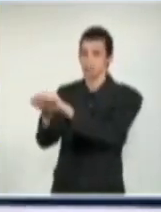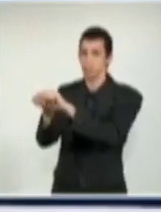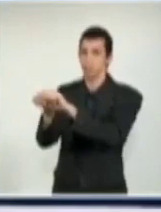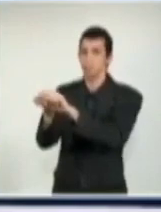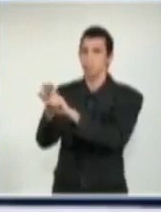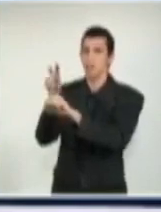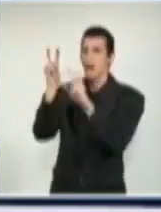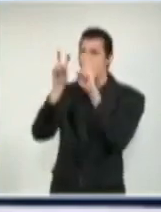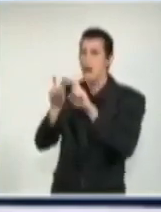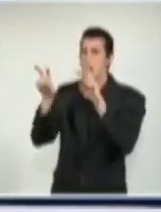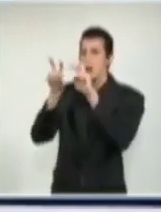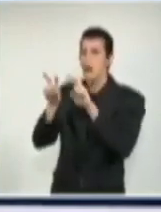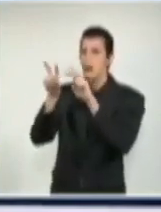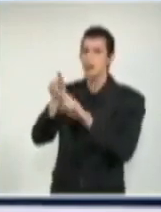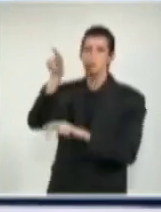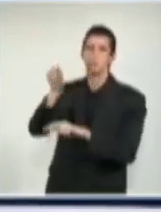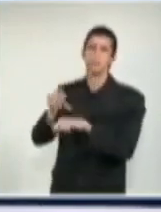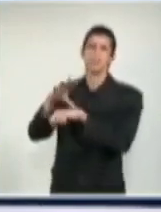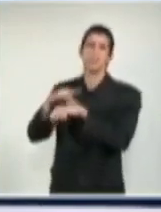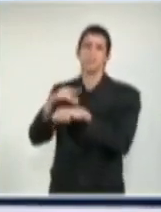evolución de ambos pacientes es favorable